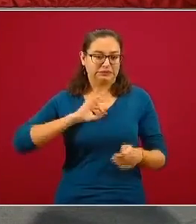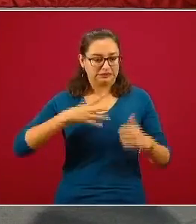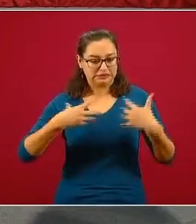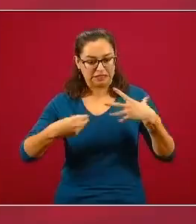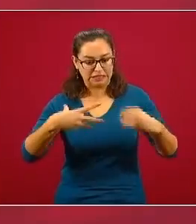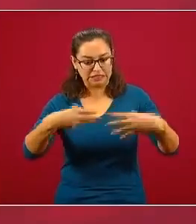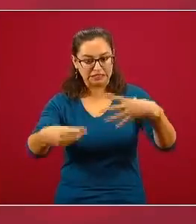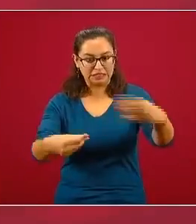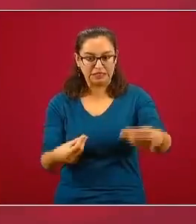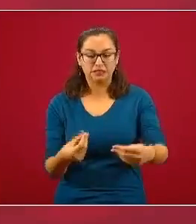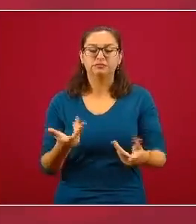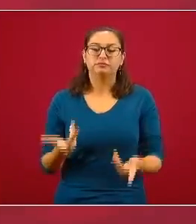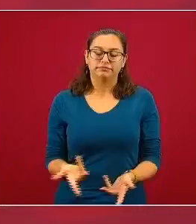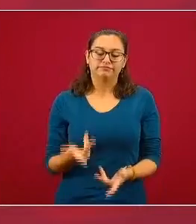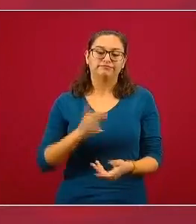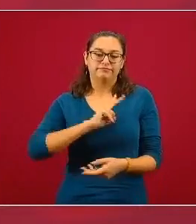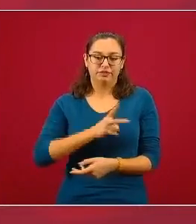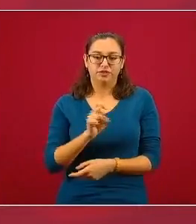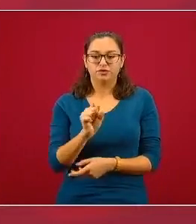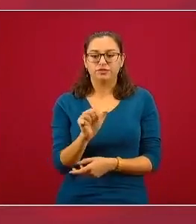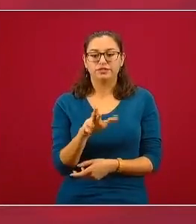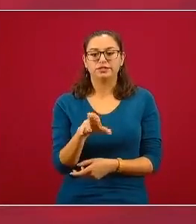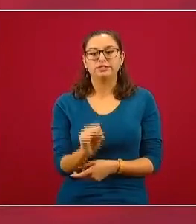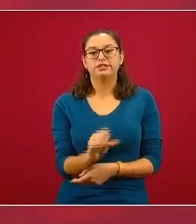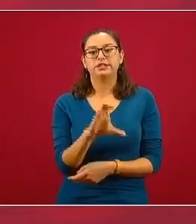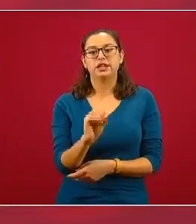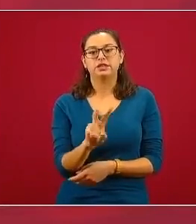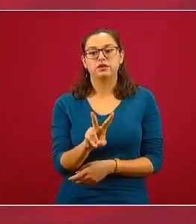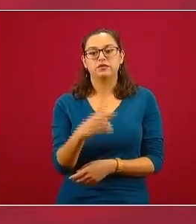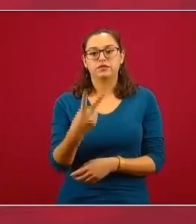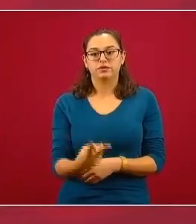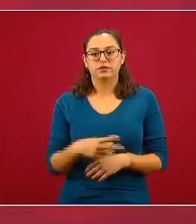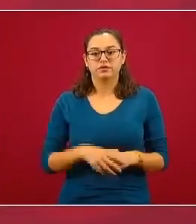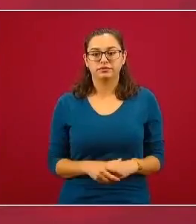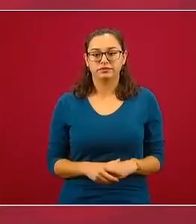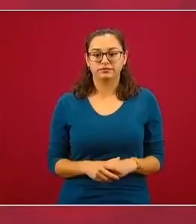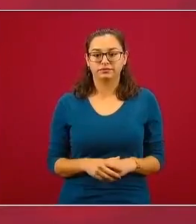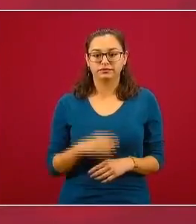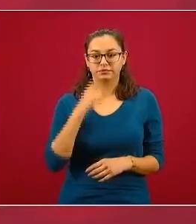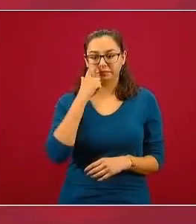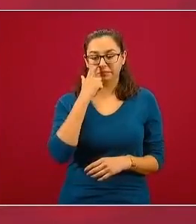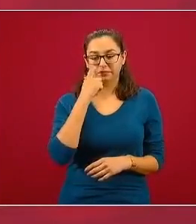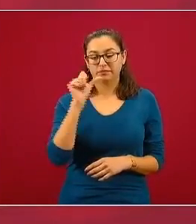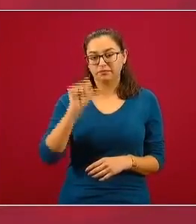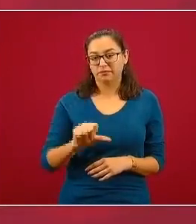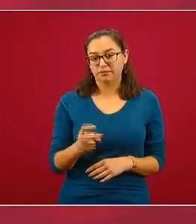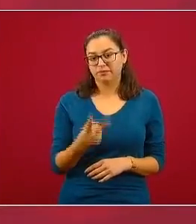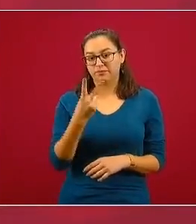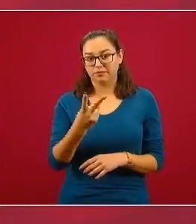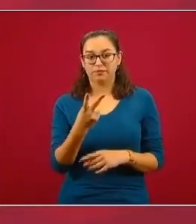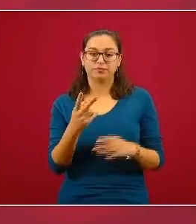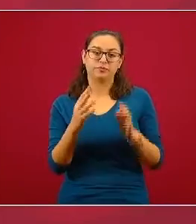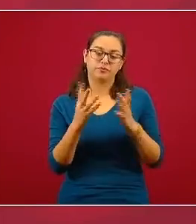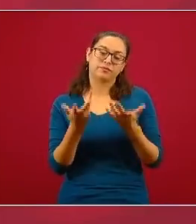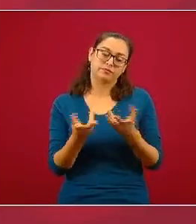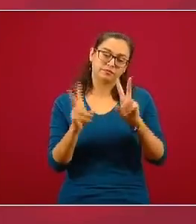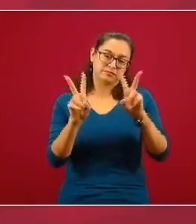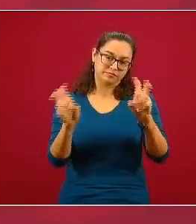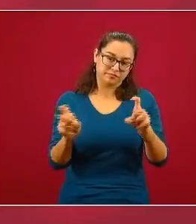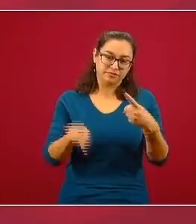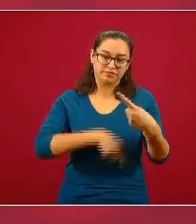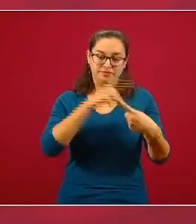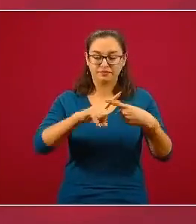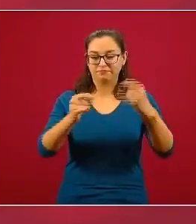virus SARS-CoV-2. Hoy vamos a tener dos componentes. El primero es el informe técnico que presentará el doctor José Luis